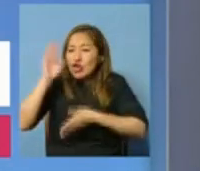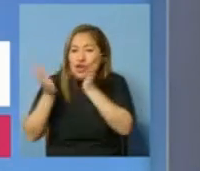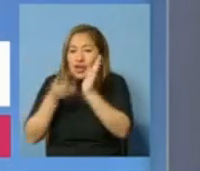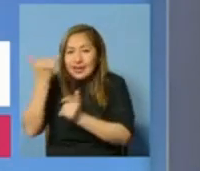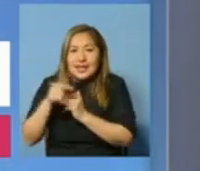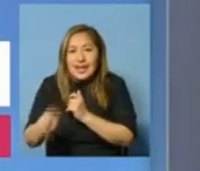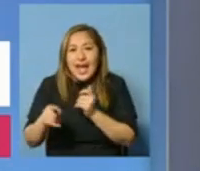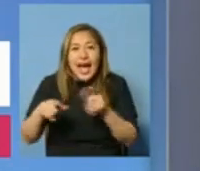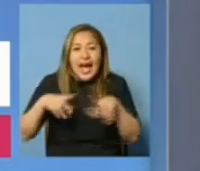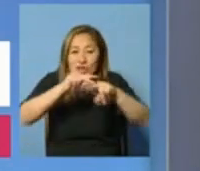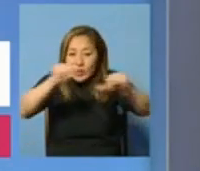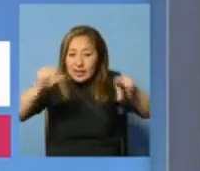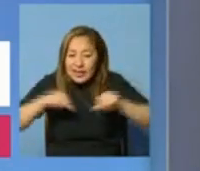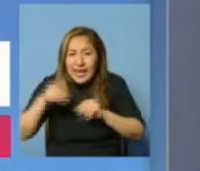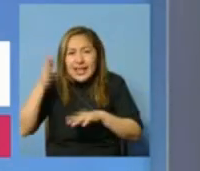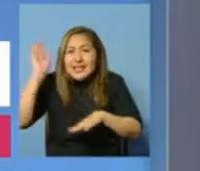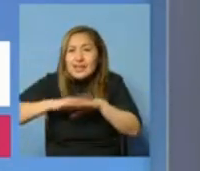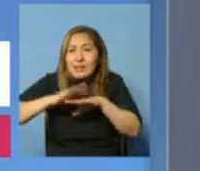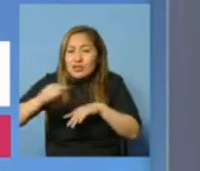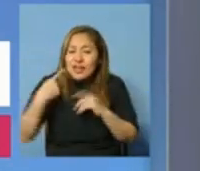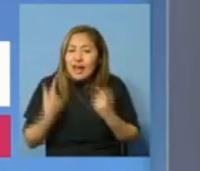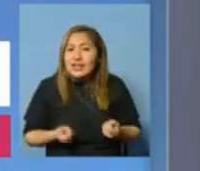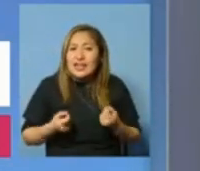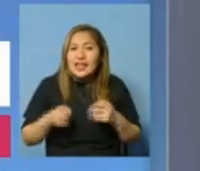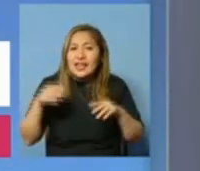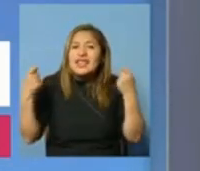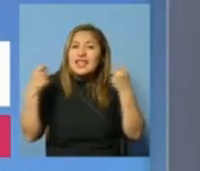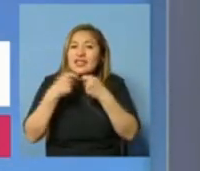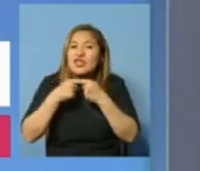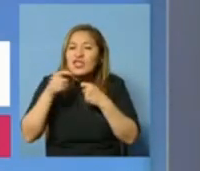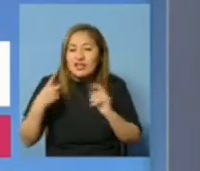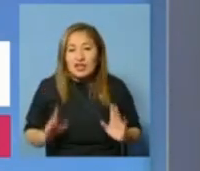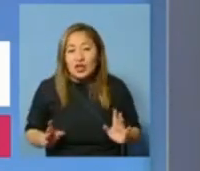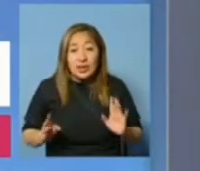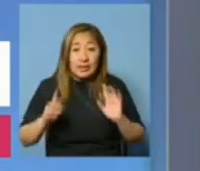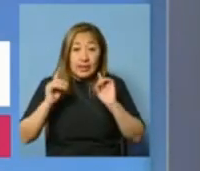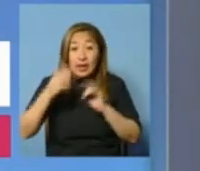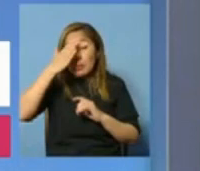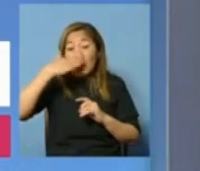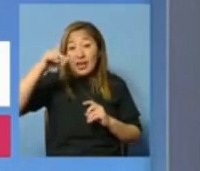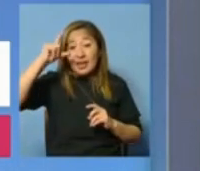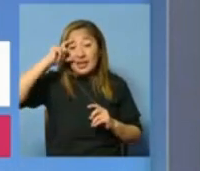y corrupta de ella, de quien conducía esas organizaciones. Bueno, a partir